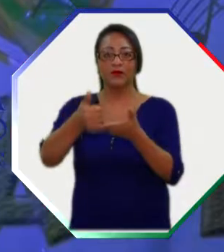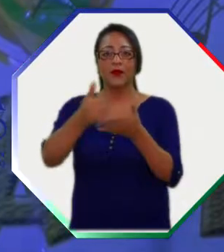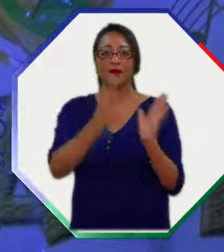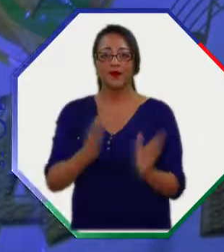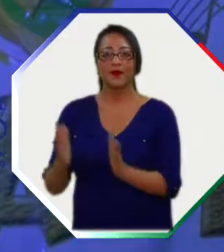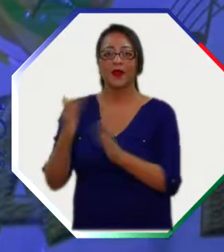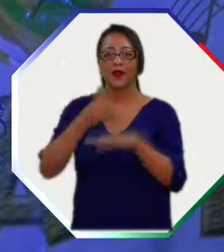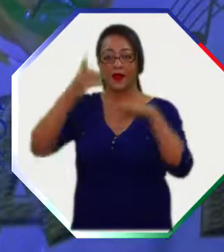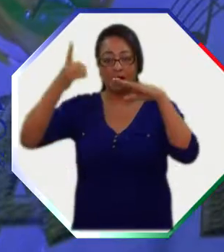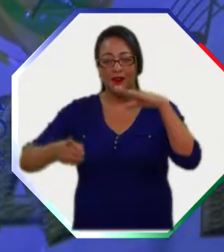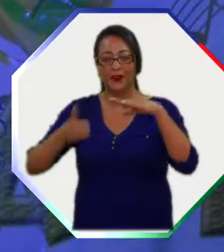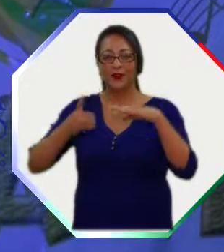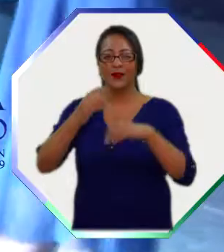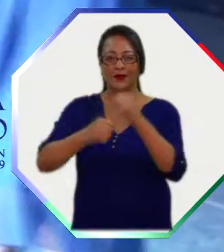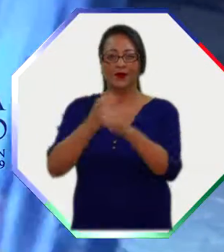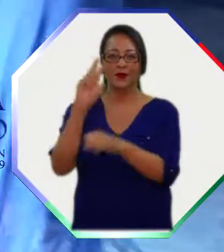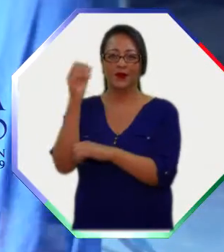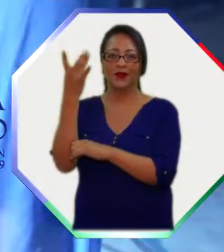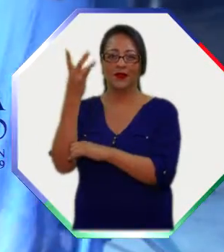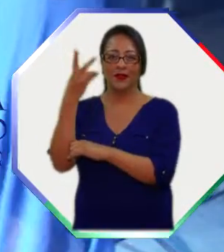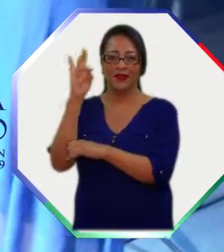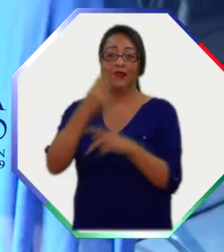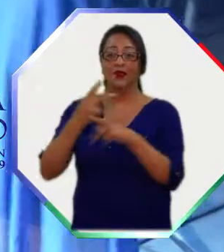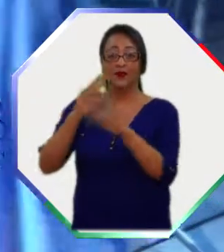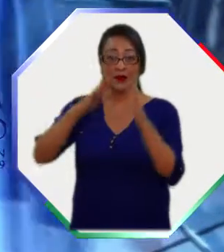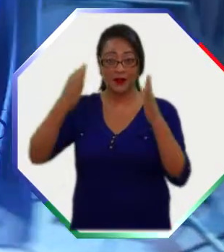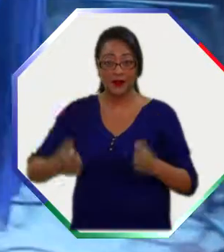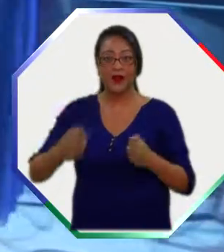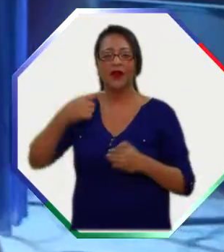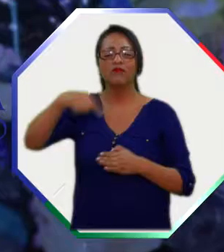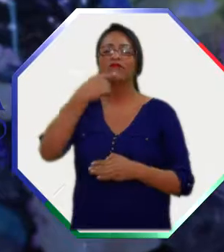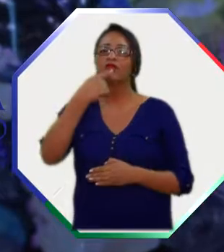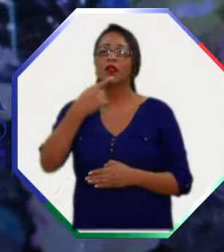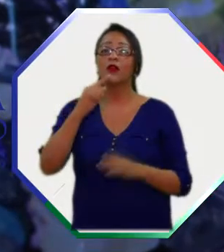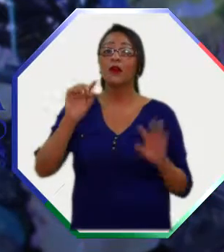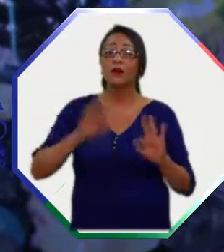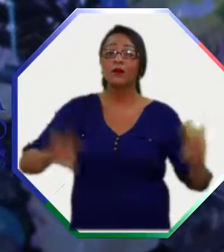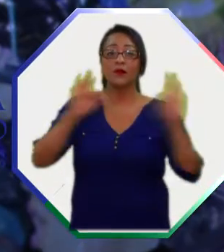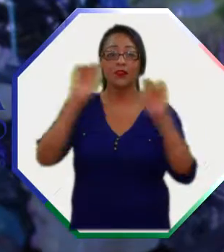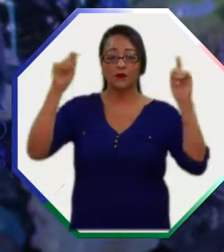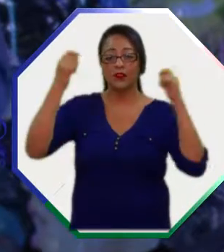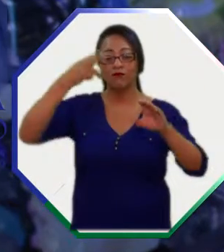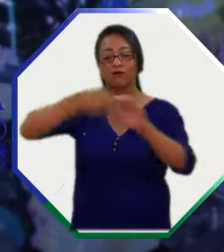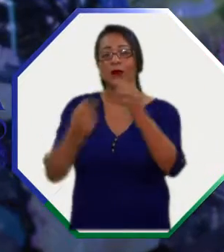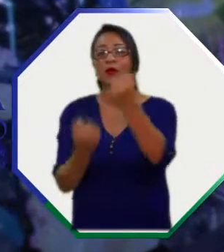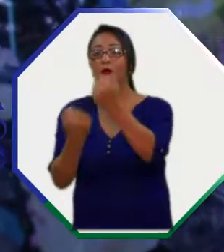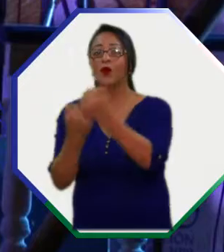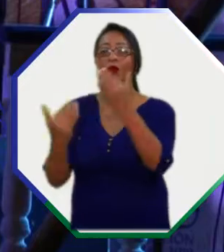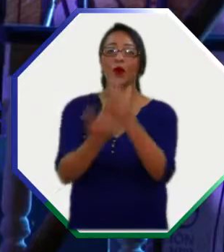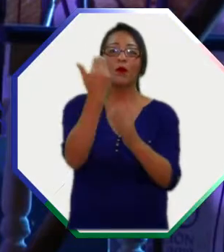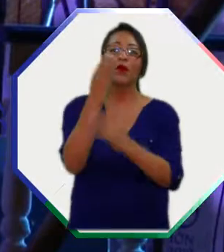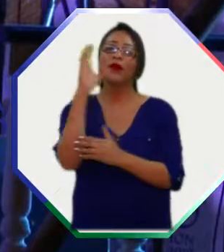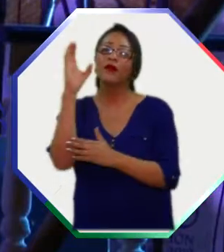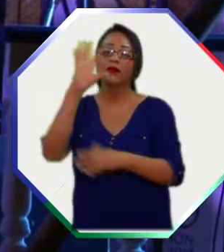director del Comité Ejecutivo del Yamor 2017, concejal Carlos Ceballos, dijo que el festival tiene como finalidad apoyar a los nuevos